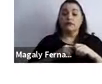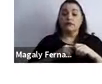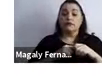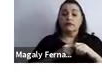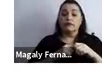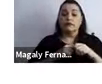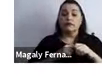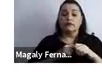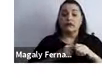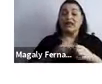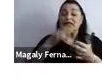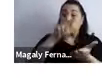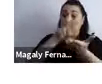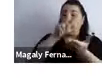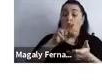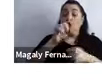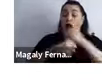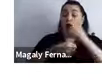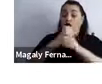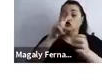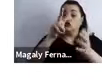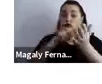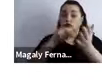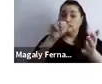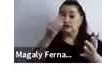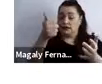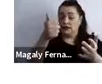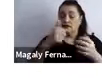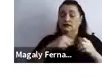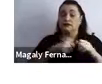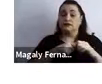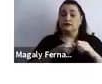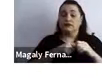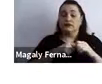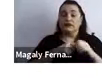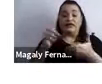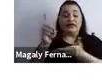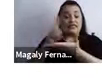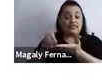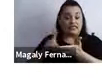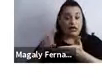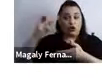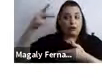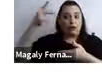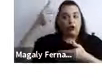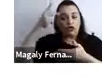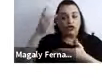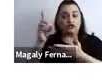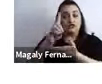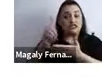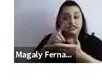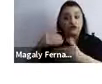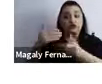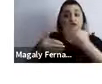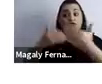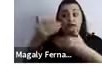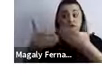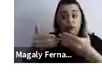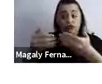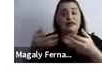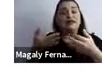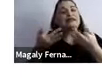que se aprobó en el año 2010, en el diseño de tal política y en los años posteriores,